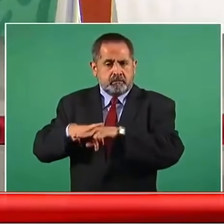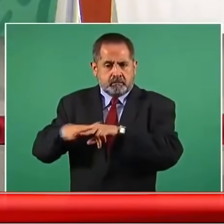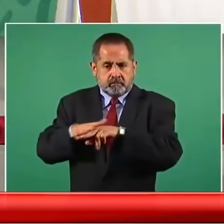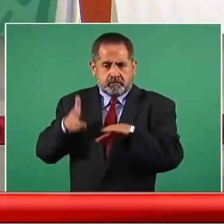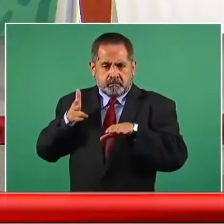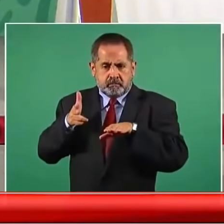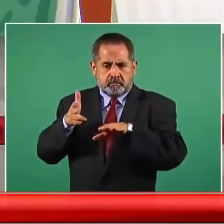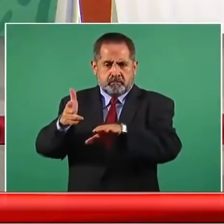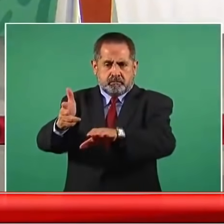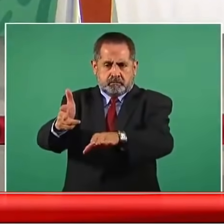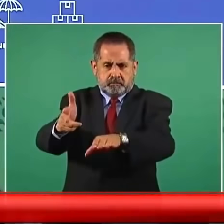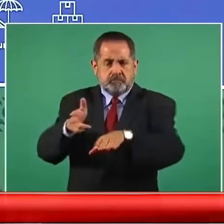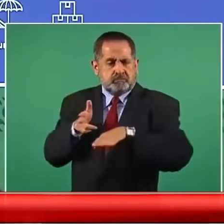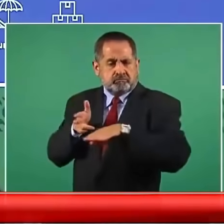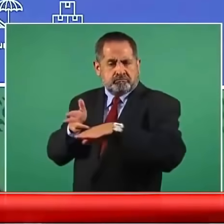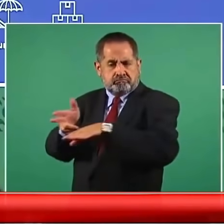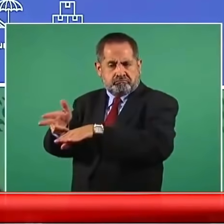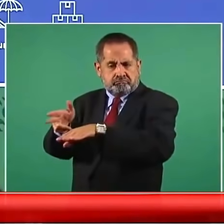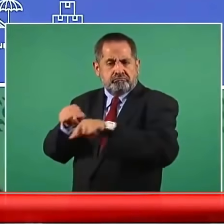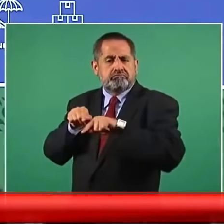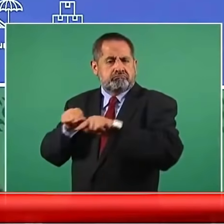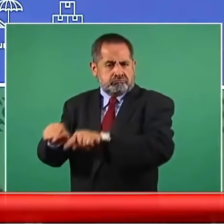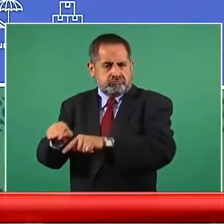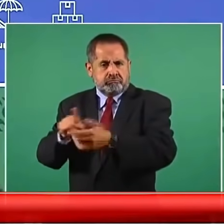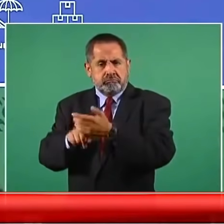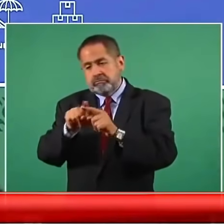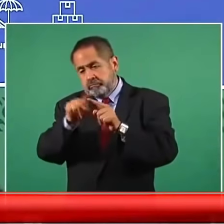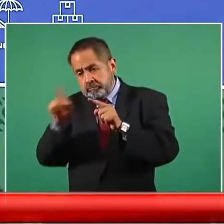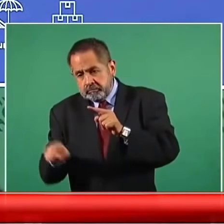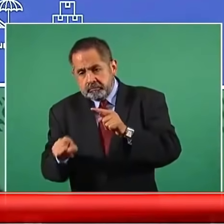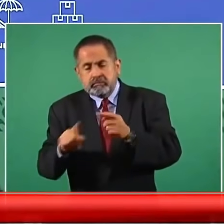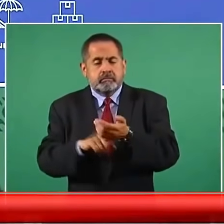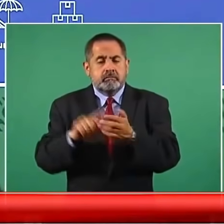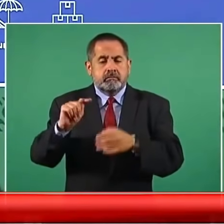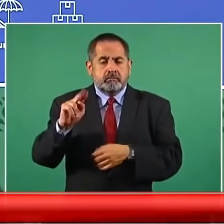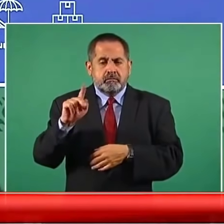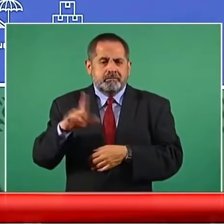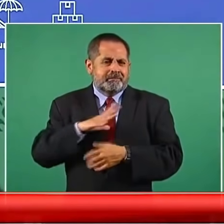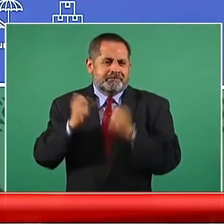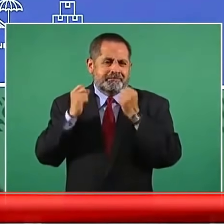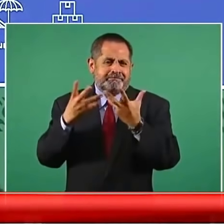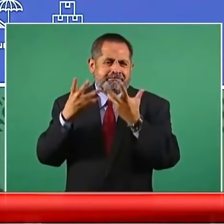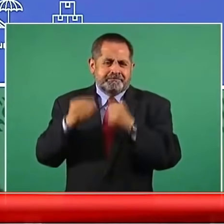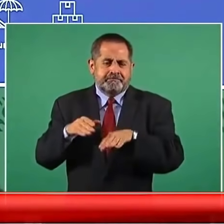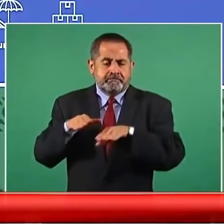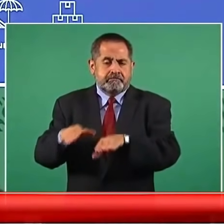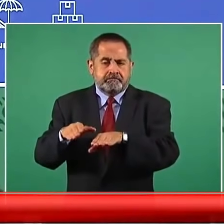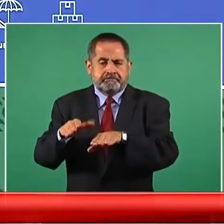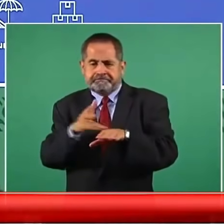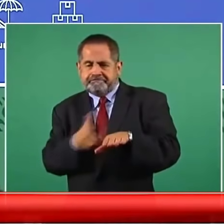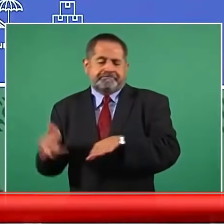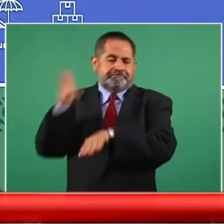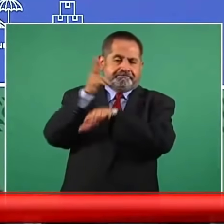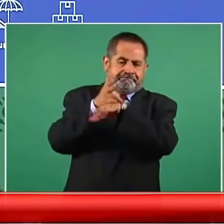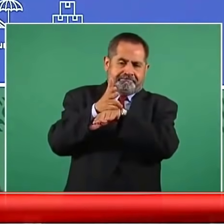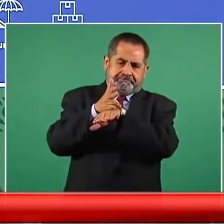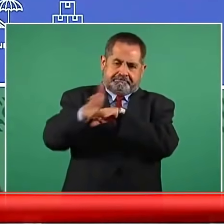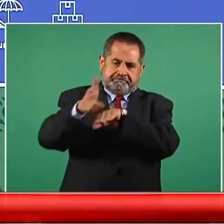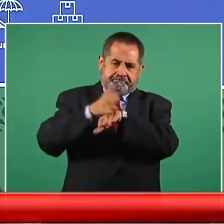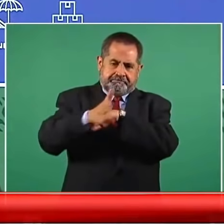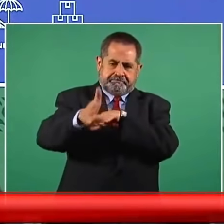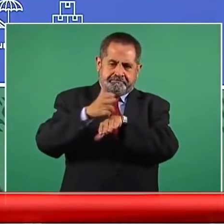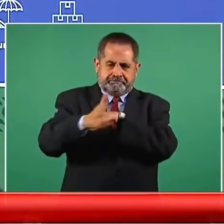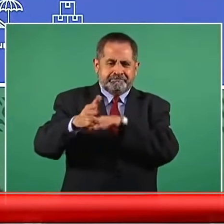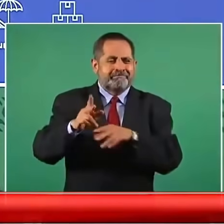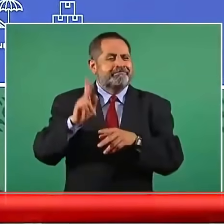Incluso aquí de Cancún, les decía, a Tulum, que hay mucho tráfico, va arriba, como